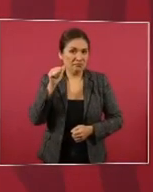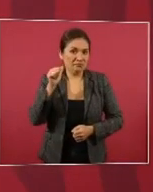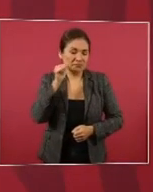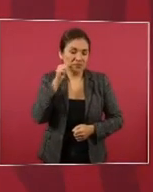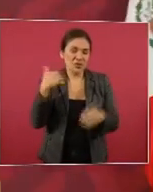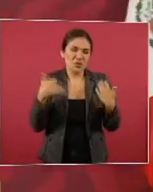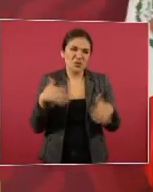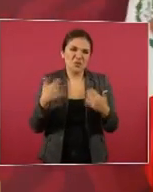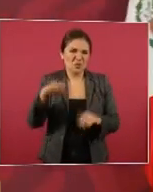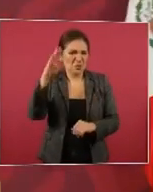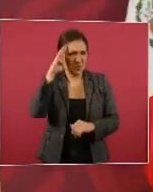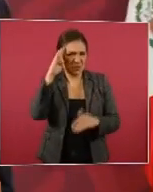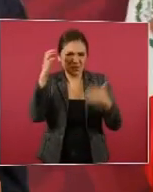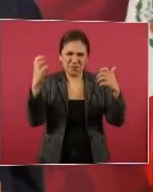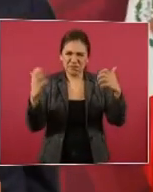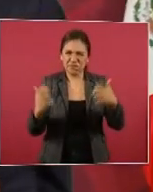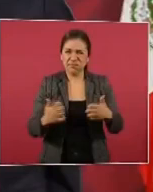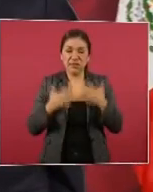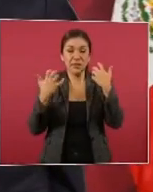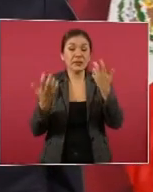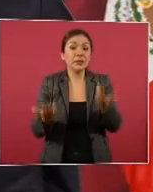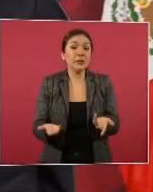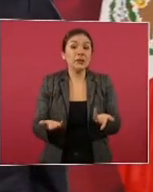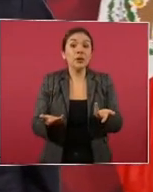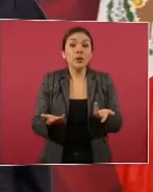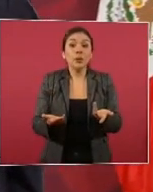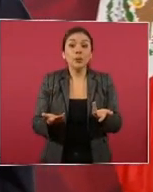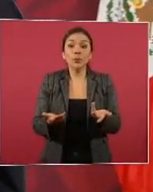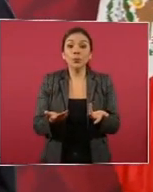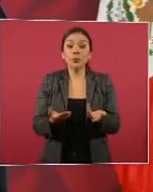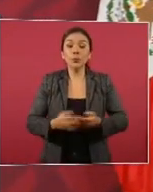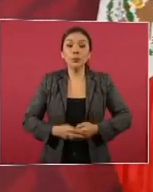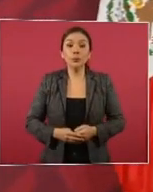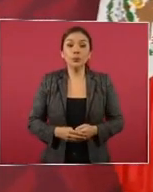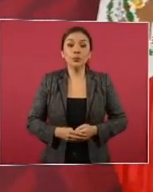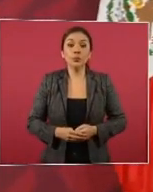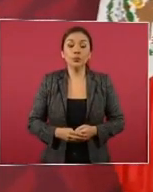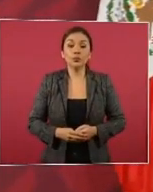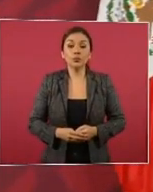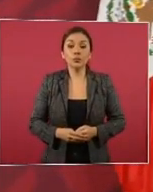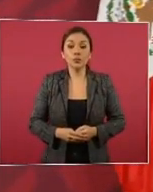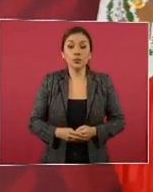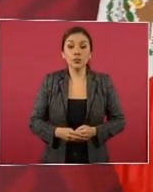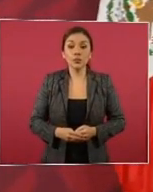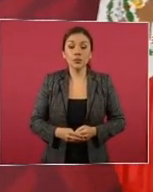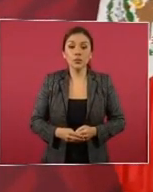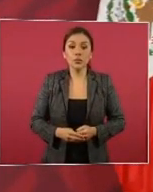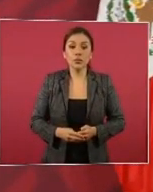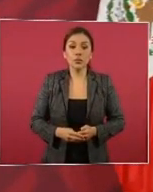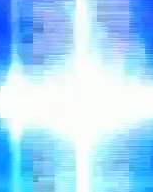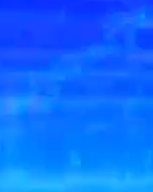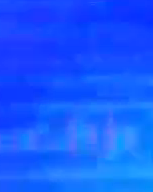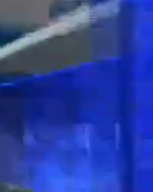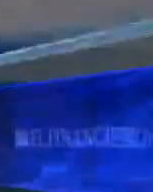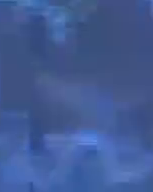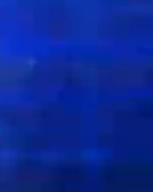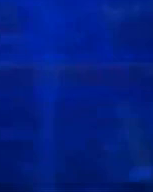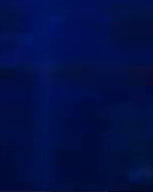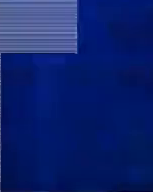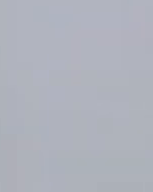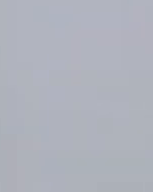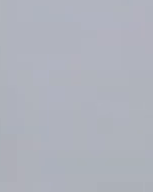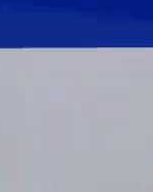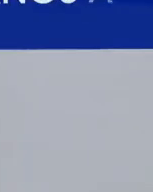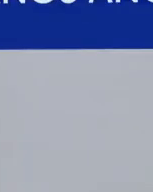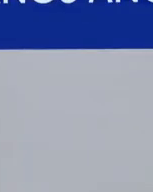llevando, en sus propias palabras, porque aseguró no tiene dinero. Pero el presidente, el